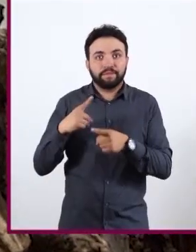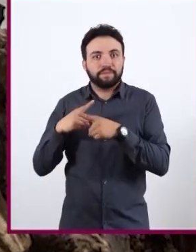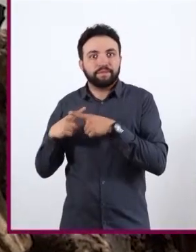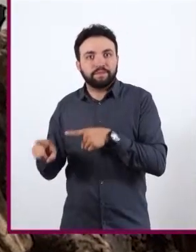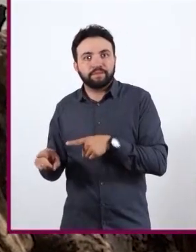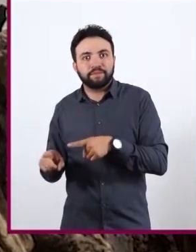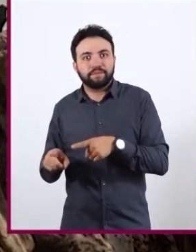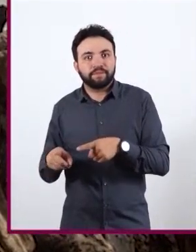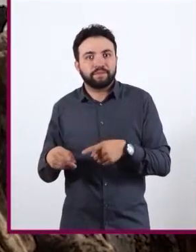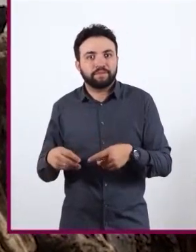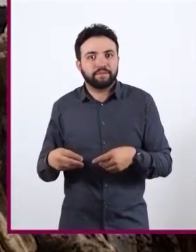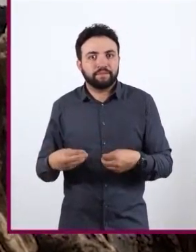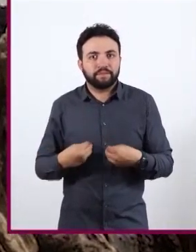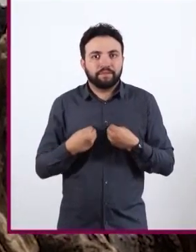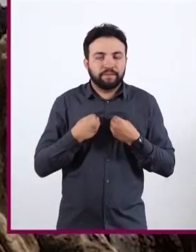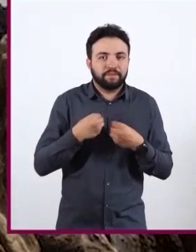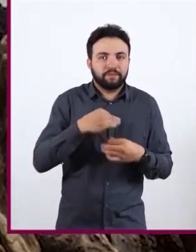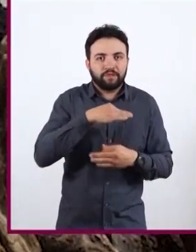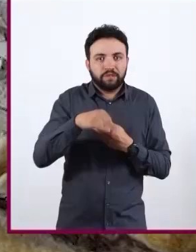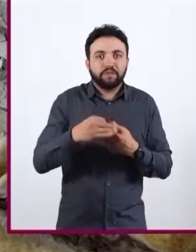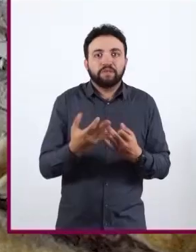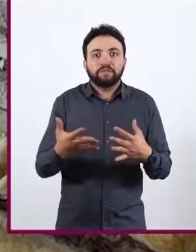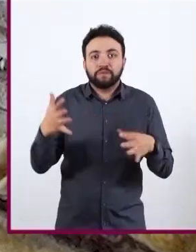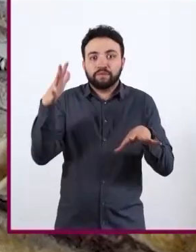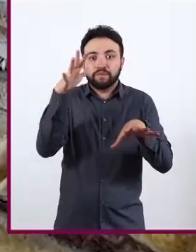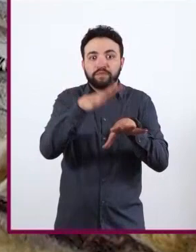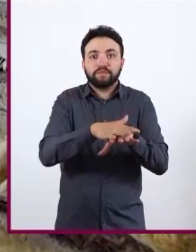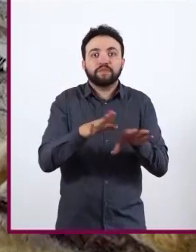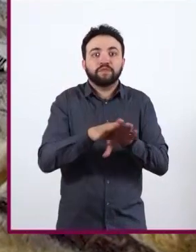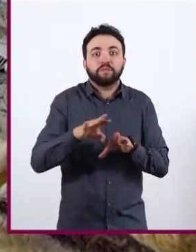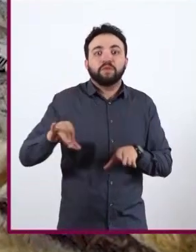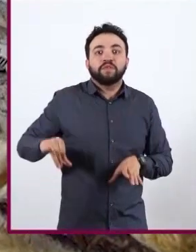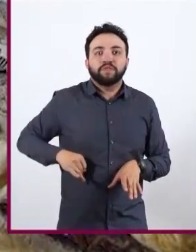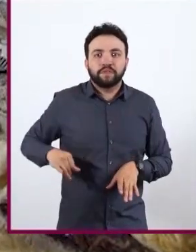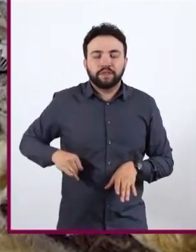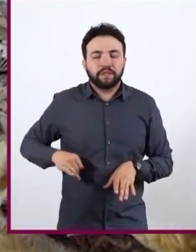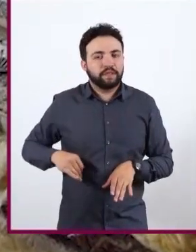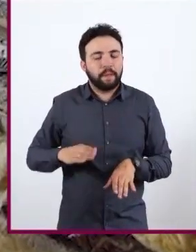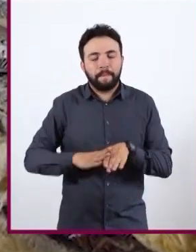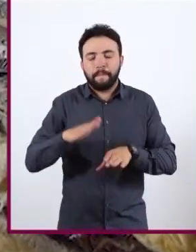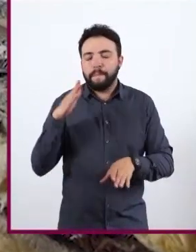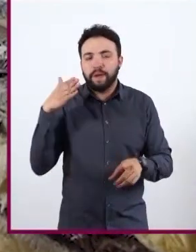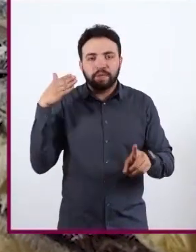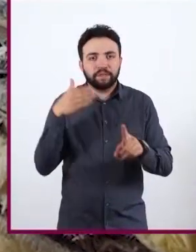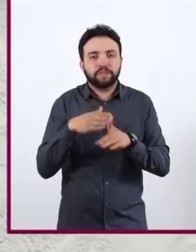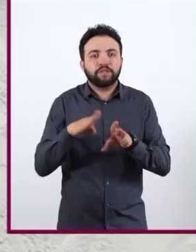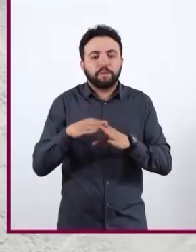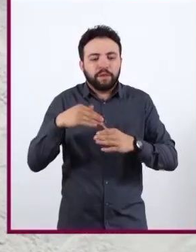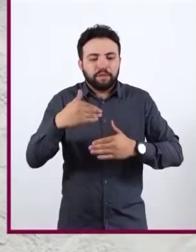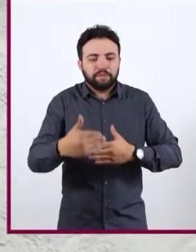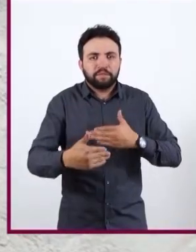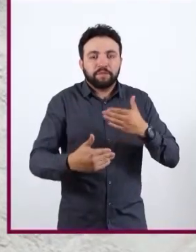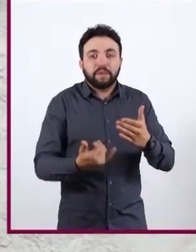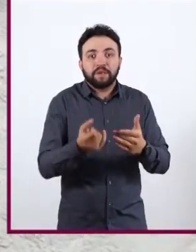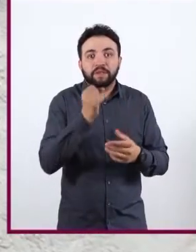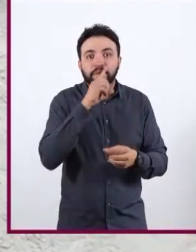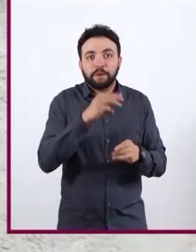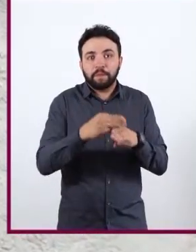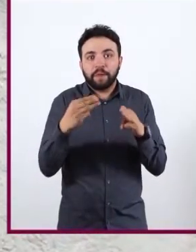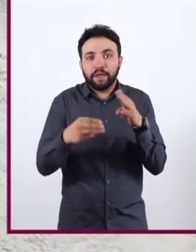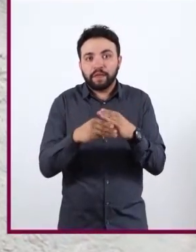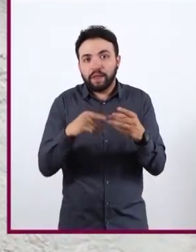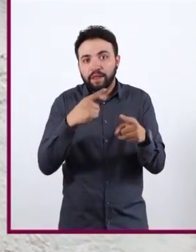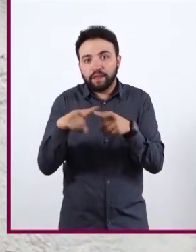e incorporé sobre todo un interés muy particular por los procesos y por los materiales, ¿no? Y lo que